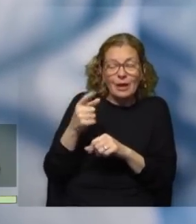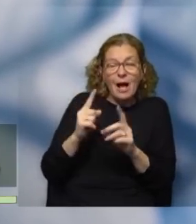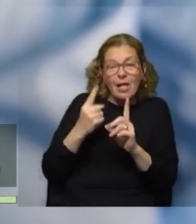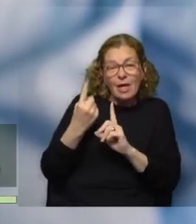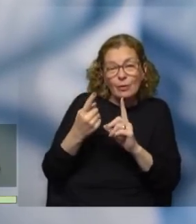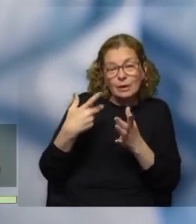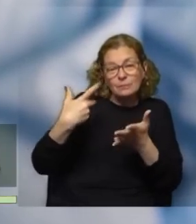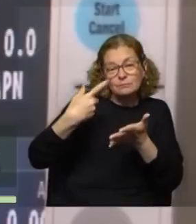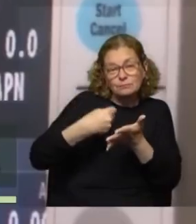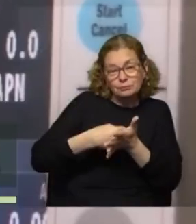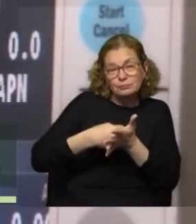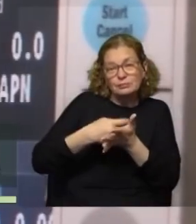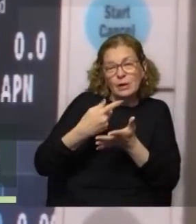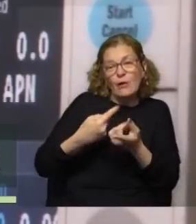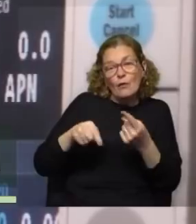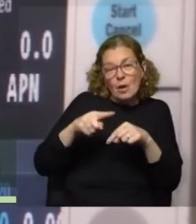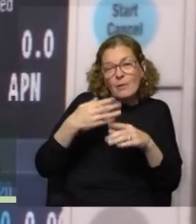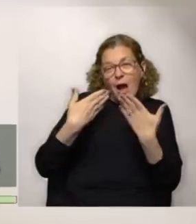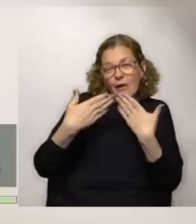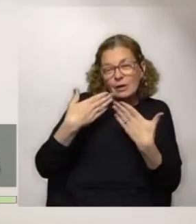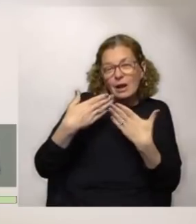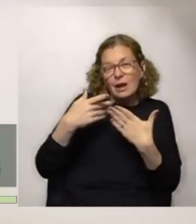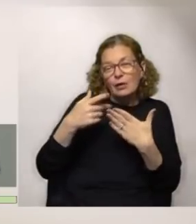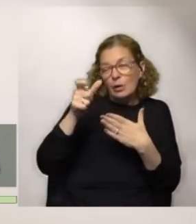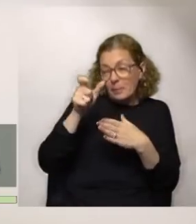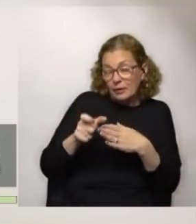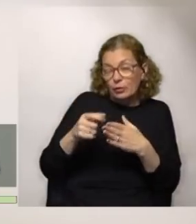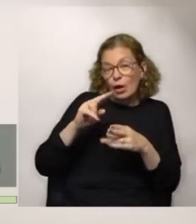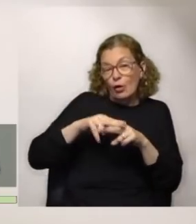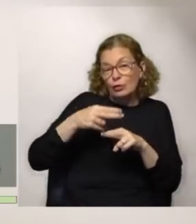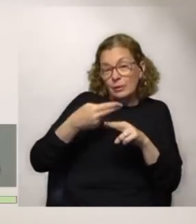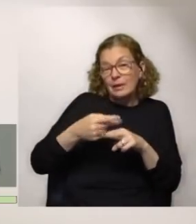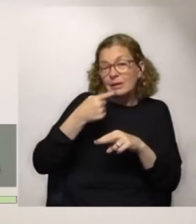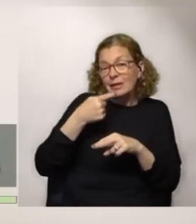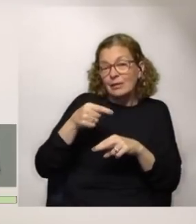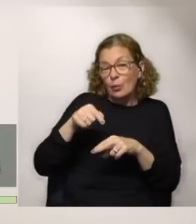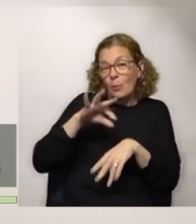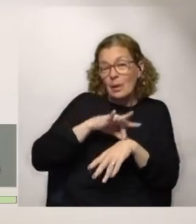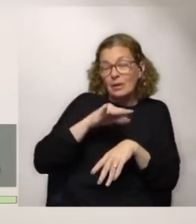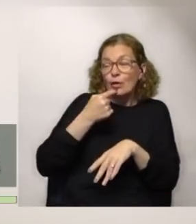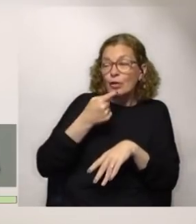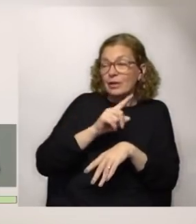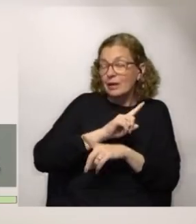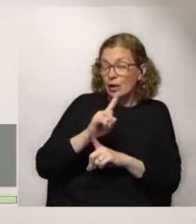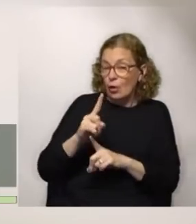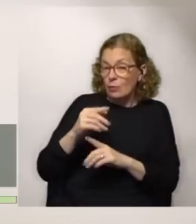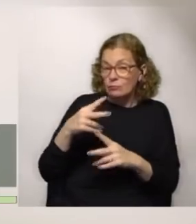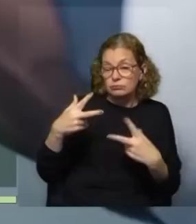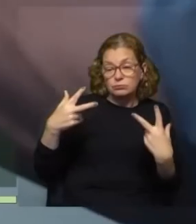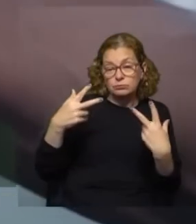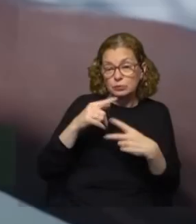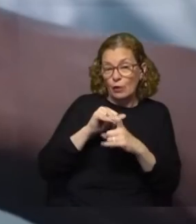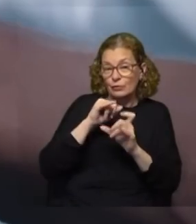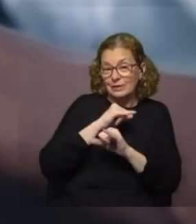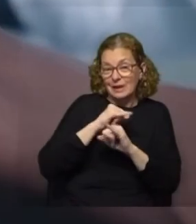practicar la eutanasia vuelve a hablar sobre la decisión con el enfermo destacando Además que si un médico dice que no el proceso No termina